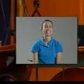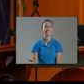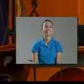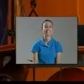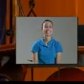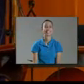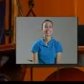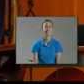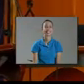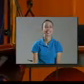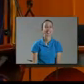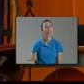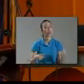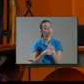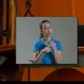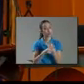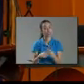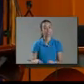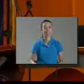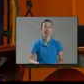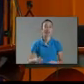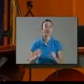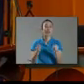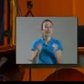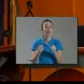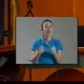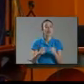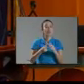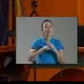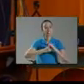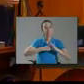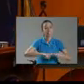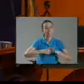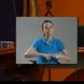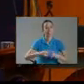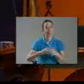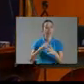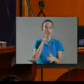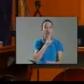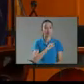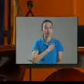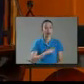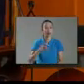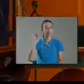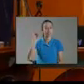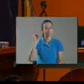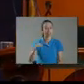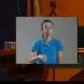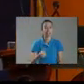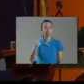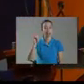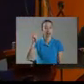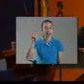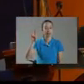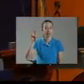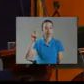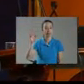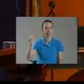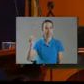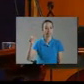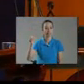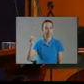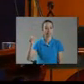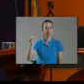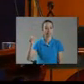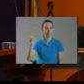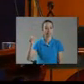cartolas de los bancos y todo. Y aunque somos iglesia, y aquí están las cartolas, sí, pero ustedes no son sujetos de